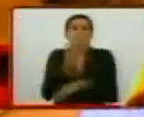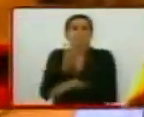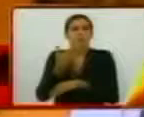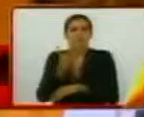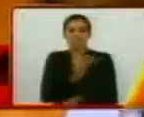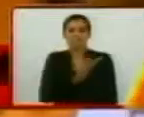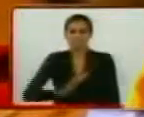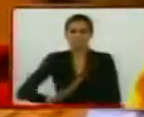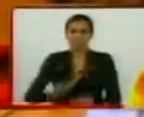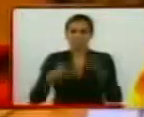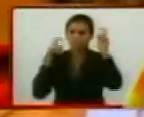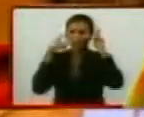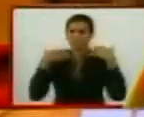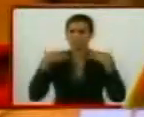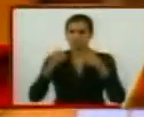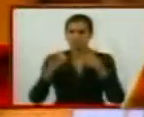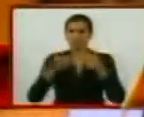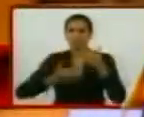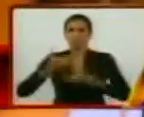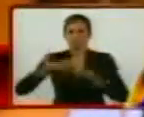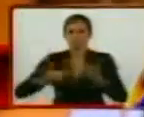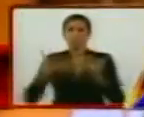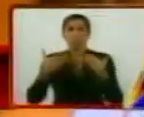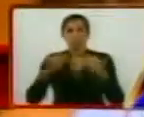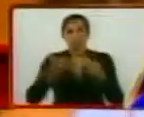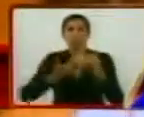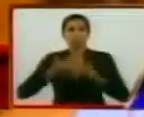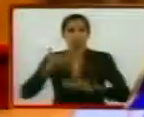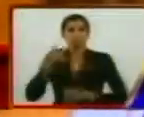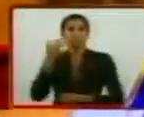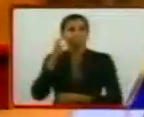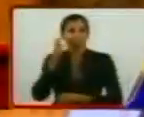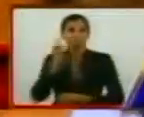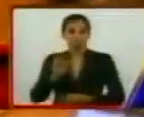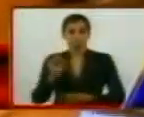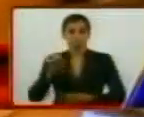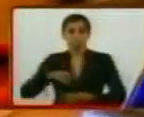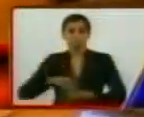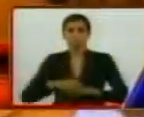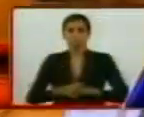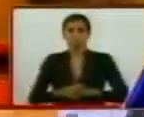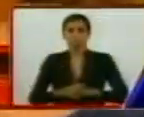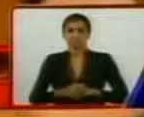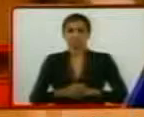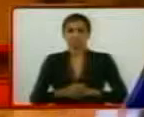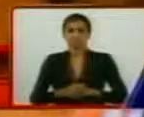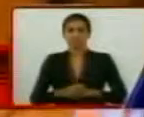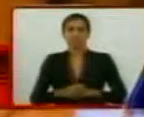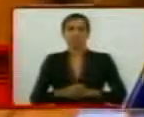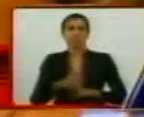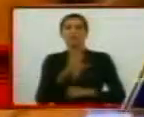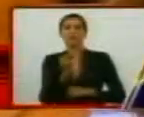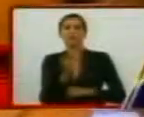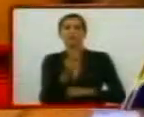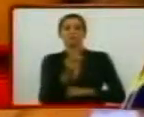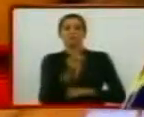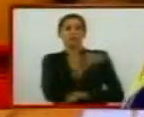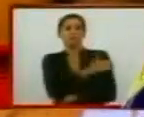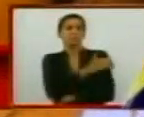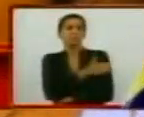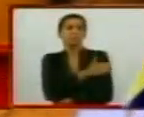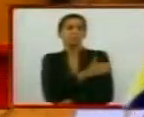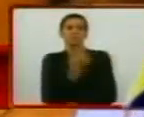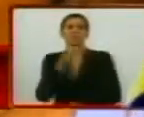se sane y se está recuperando, realmente se está recuperando, y no es cuando la oposición diga que se tiene que